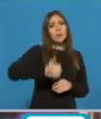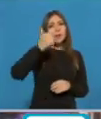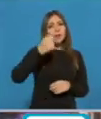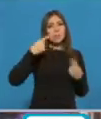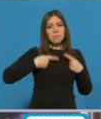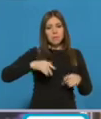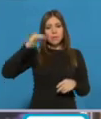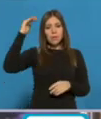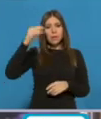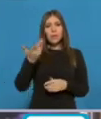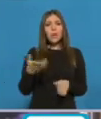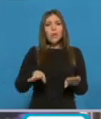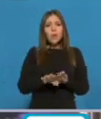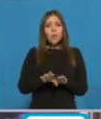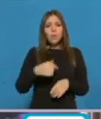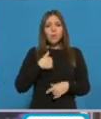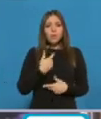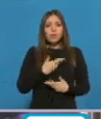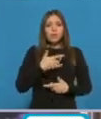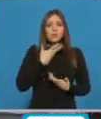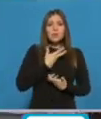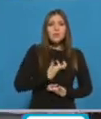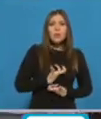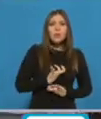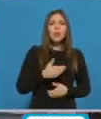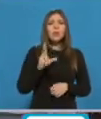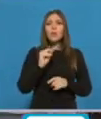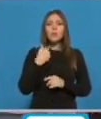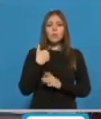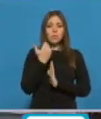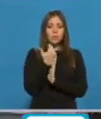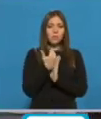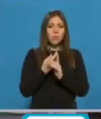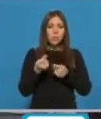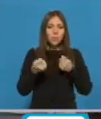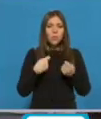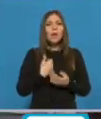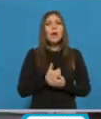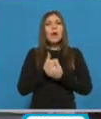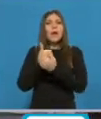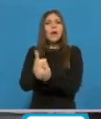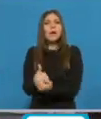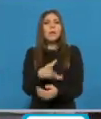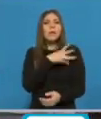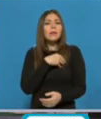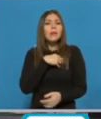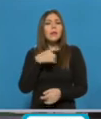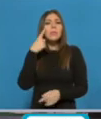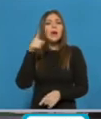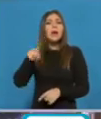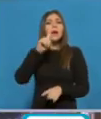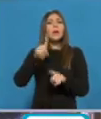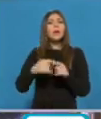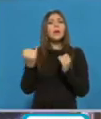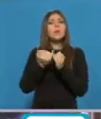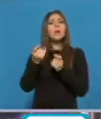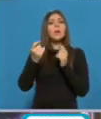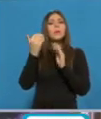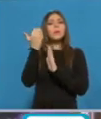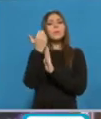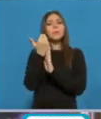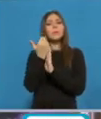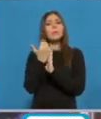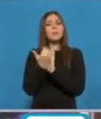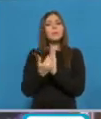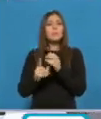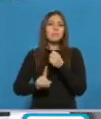cómo le hago para que no me angustie a mí, para poder ayudar a él y quitarle esta angustia y este problema que él no puede resolver solo.